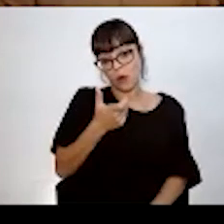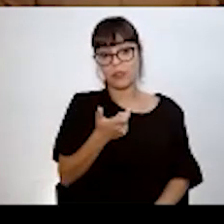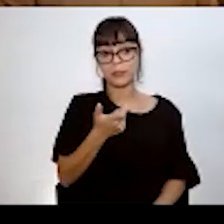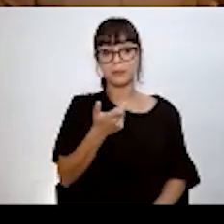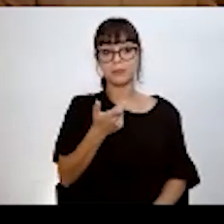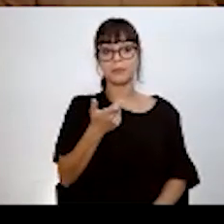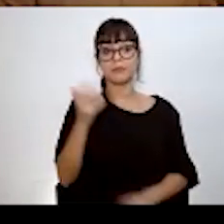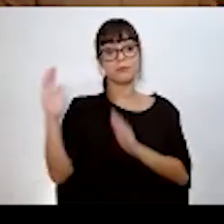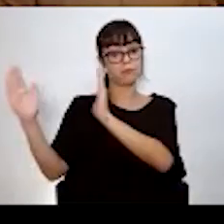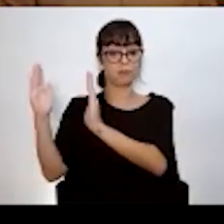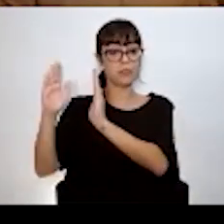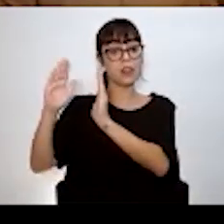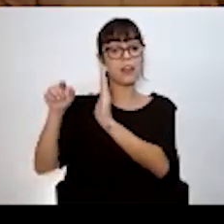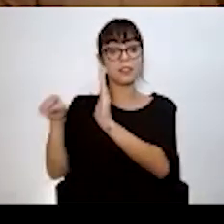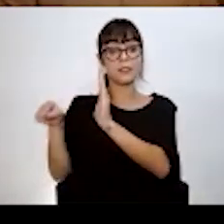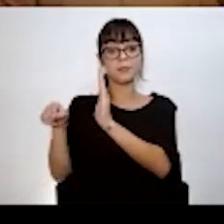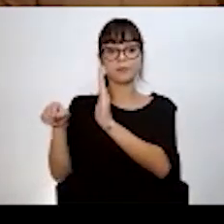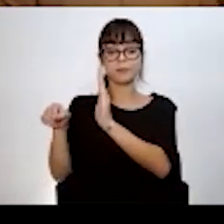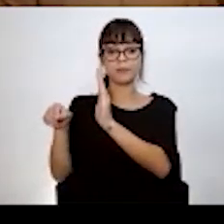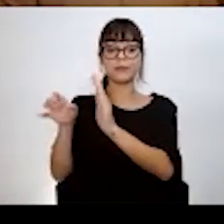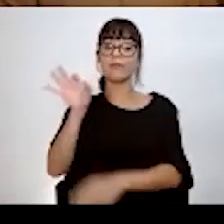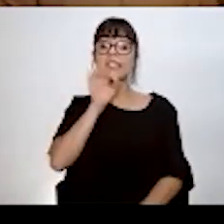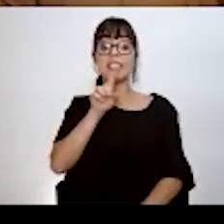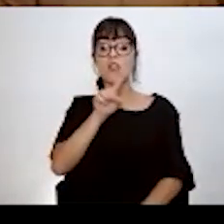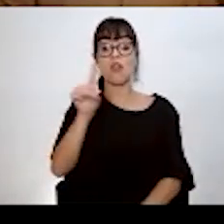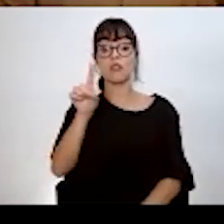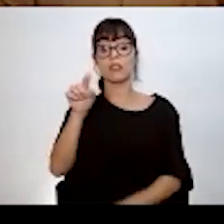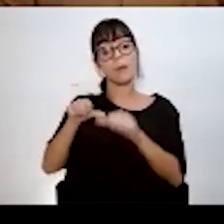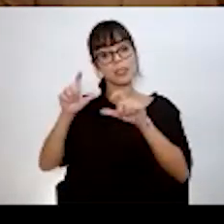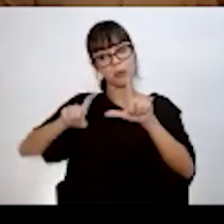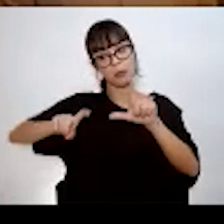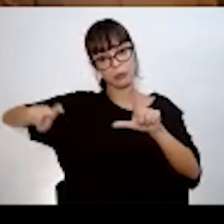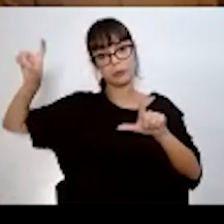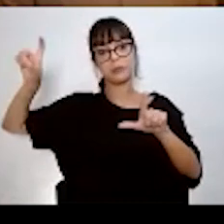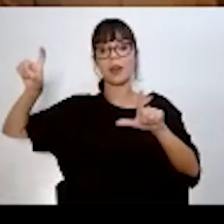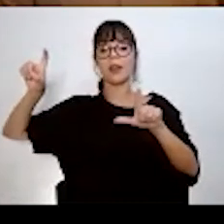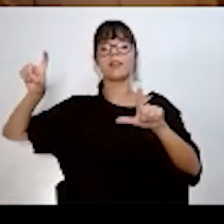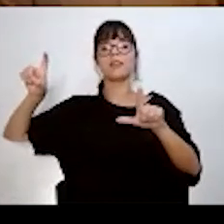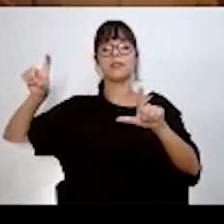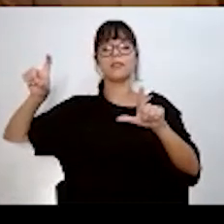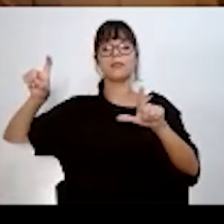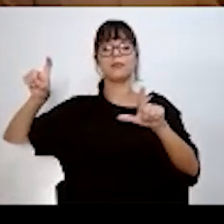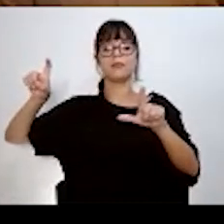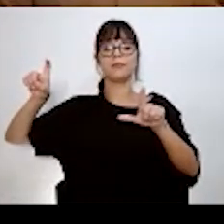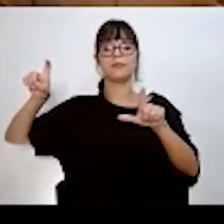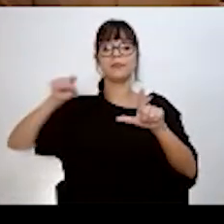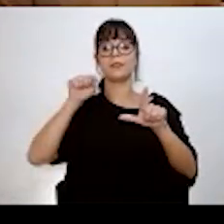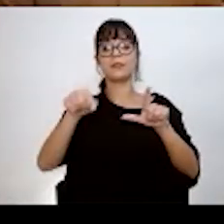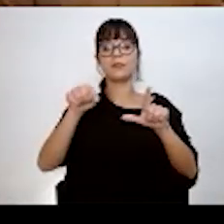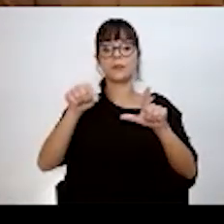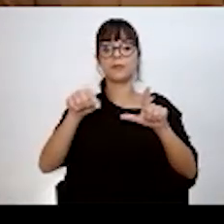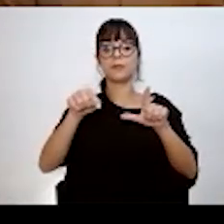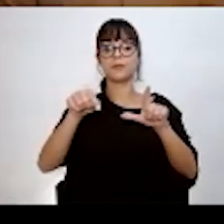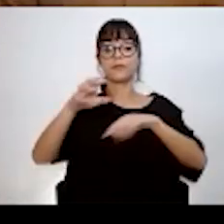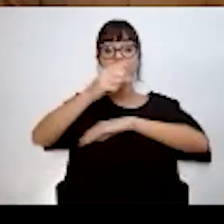muy progresivo, fundamentalmente a partir del siglo XI, donde lo que nos vamos a encontrar son testimonios directos de una explotación intensiva del